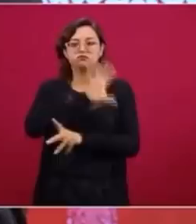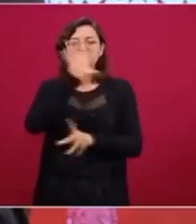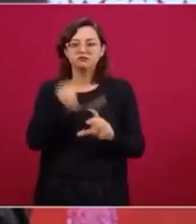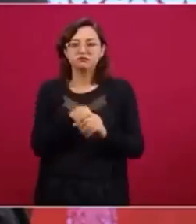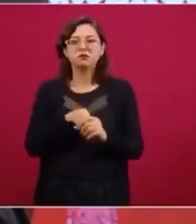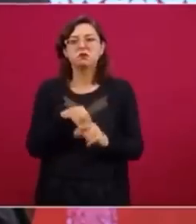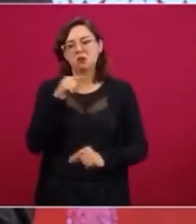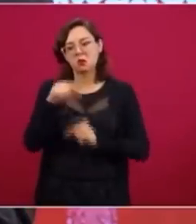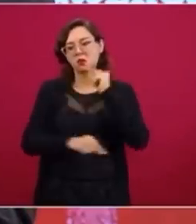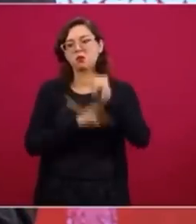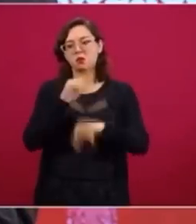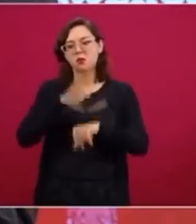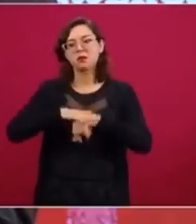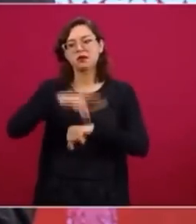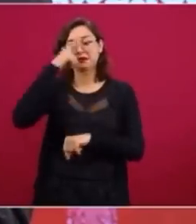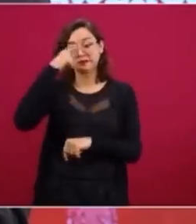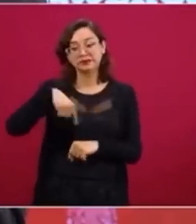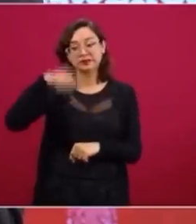enseñanza.